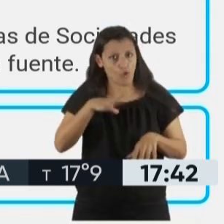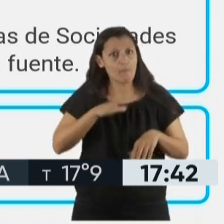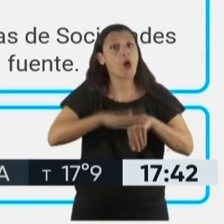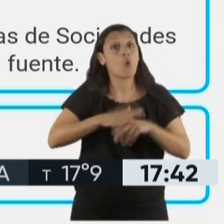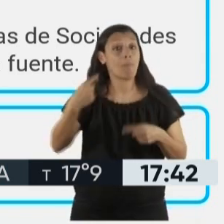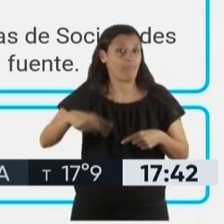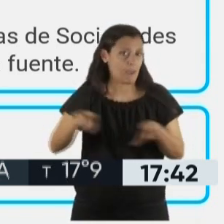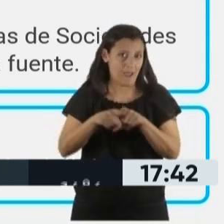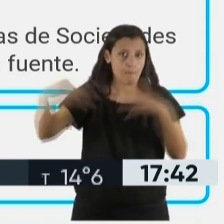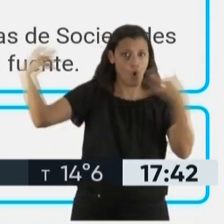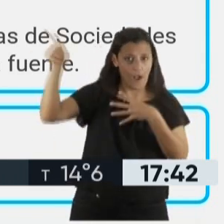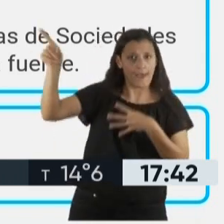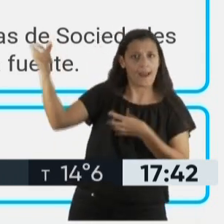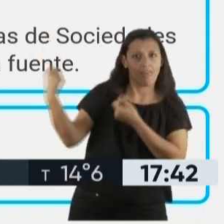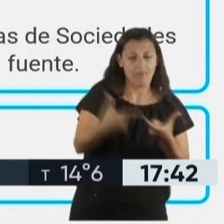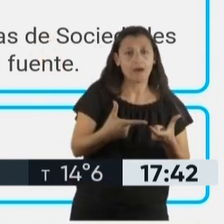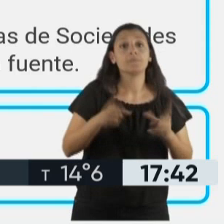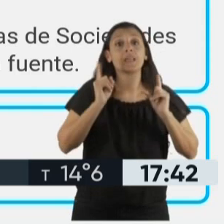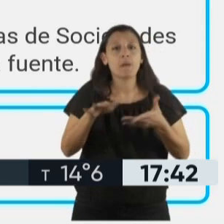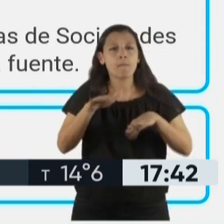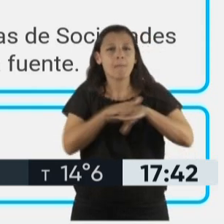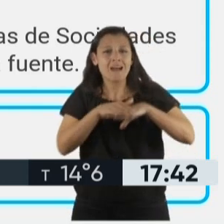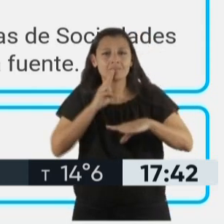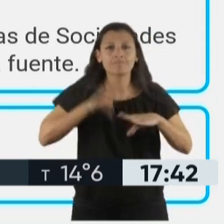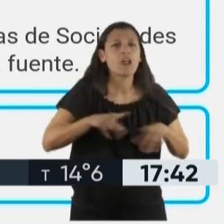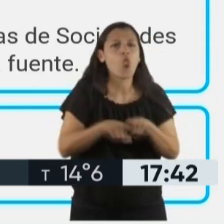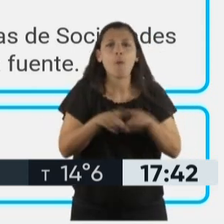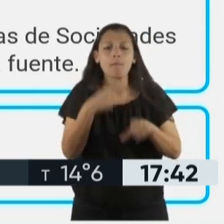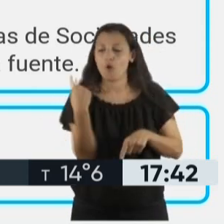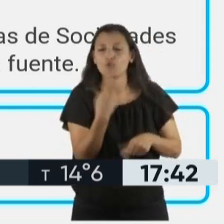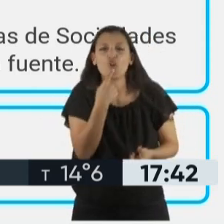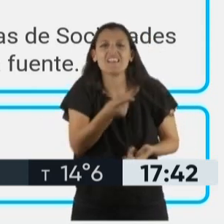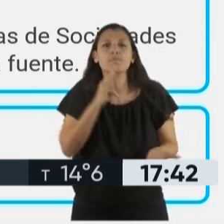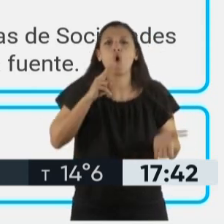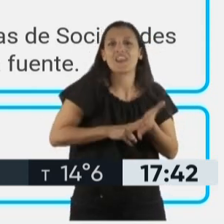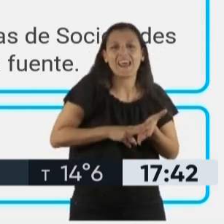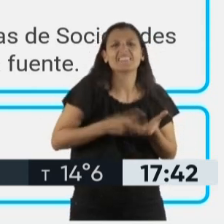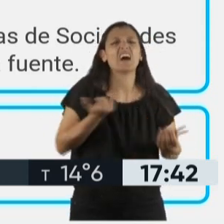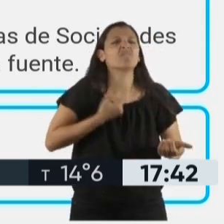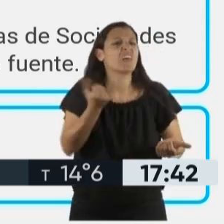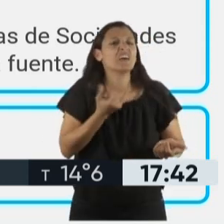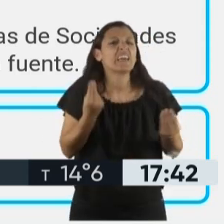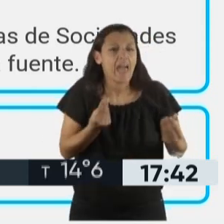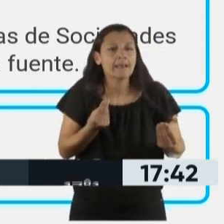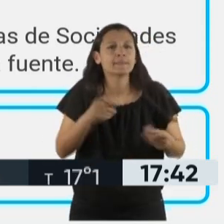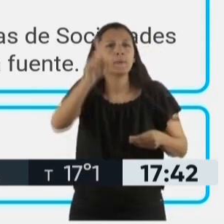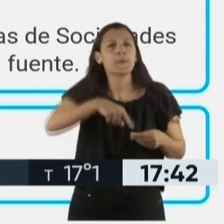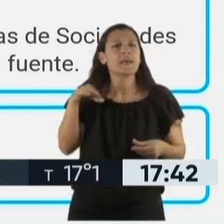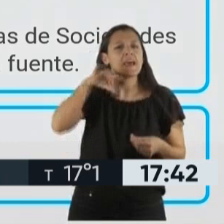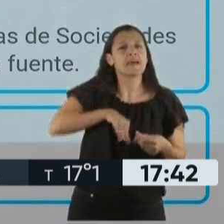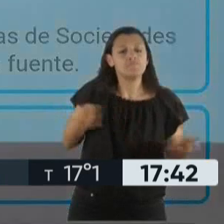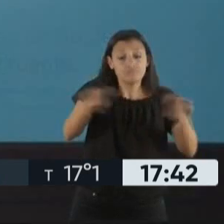guerra. La base imponible es lo que identificamos como la renta inesperada, que es la ganancia neta imponible que en